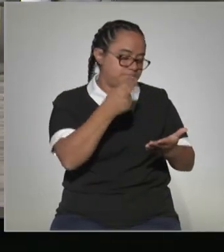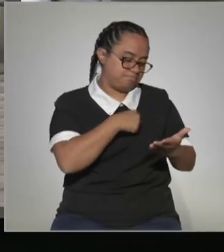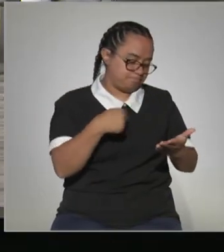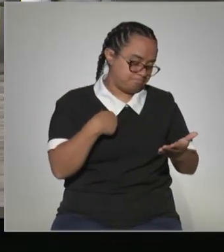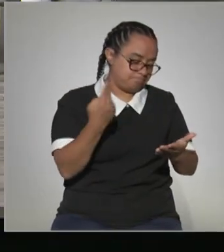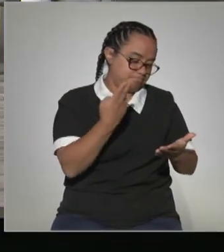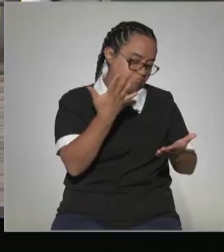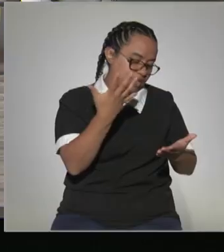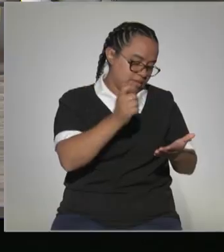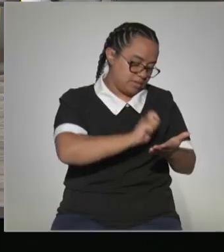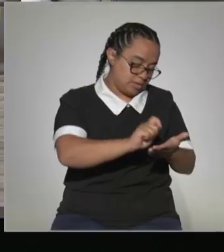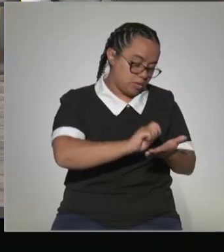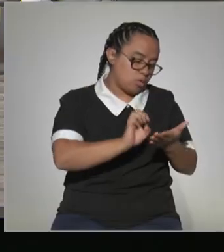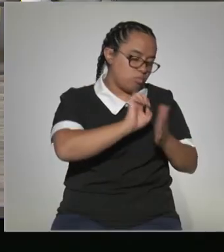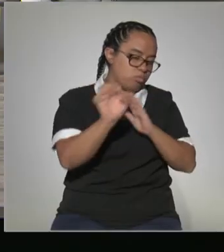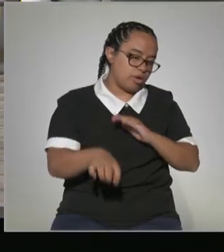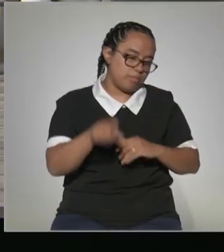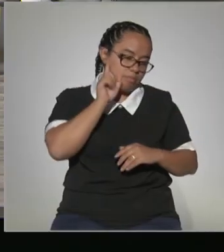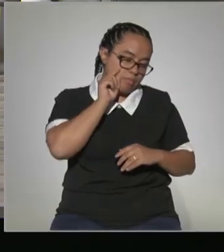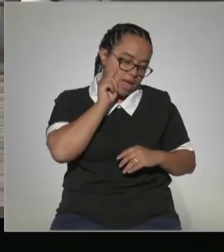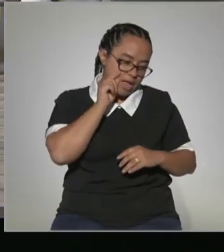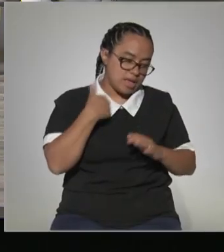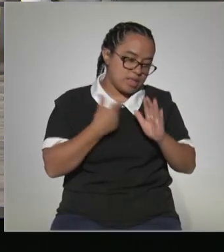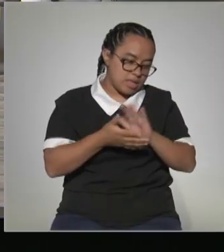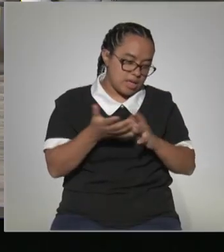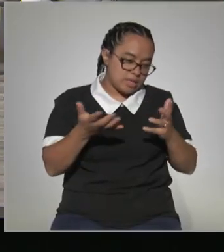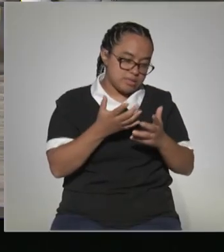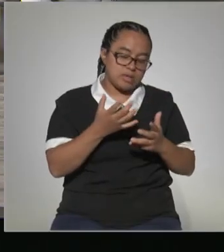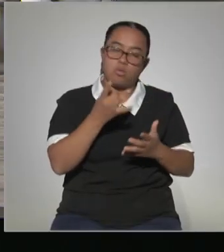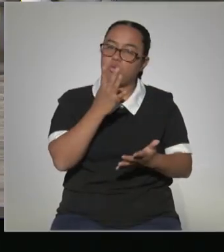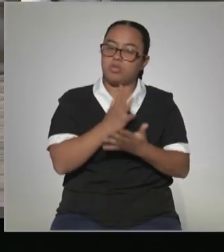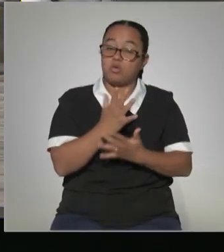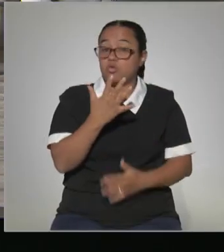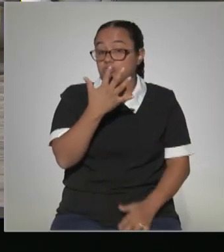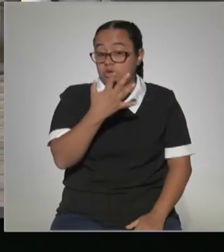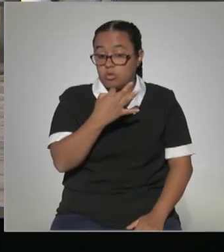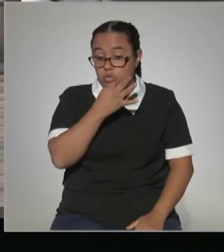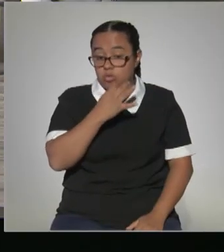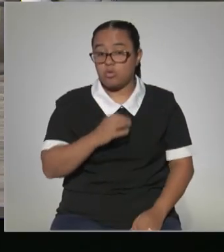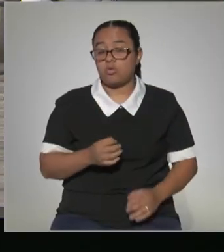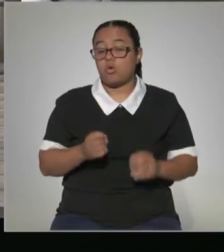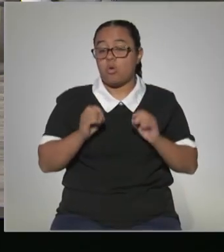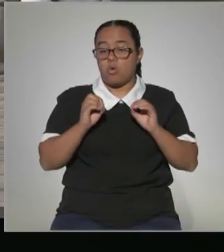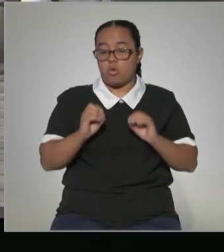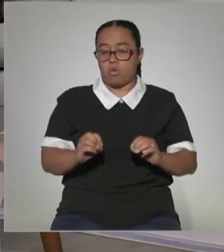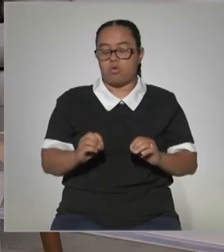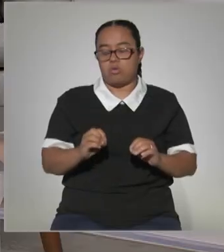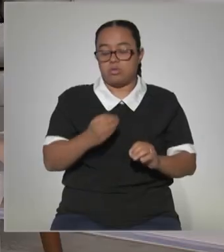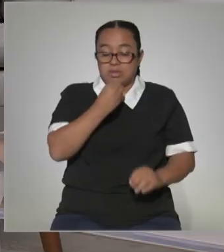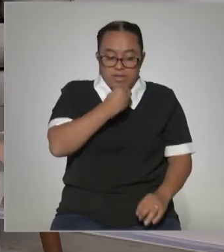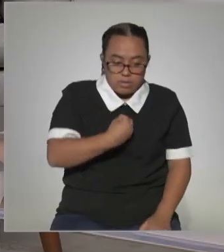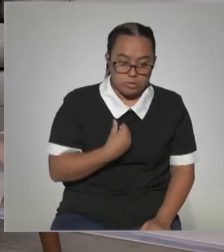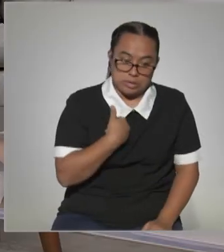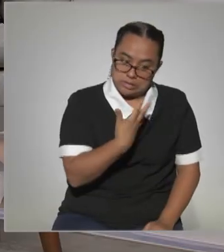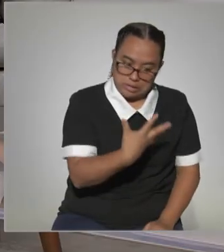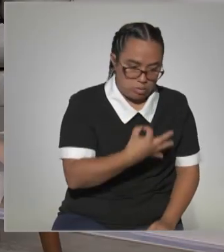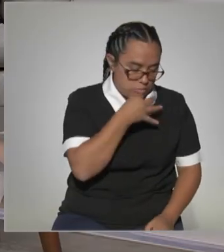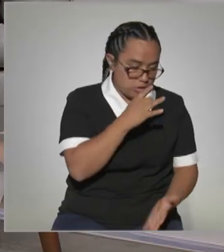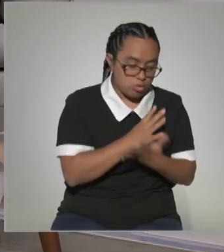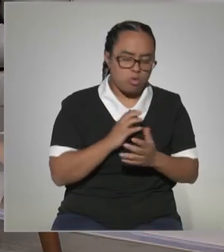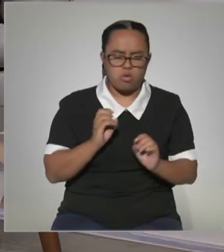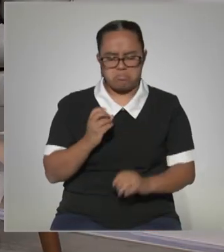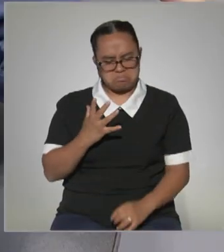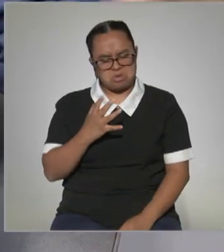otra, o sea, mañana tengo que hacer esto, tengo solo 5 minutos, o tengo 5 minutos, la actitud, ¿no? Claro.